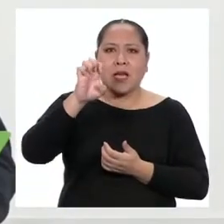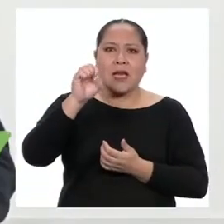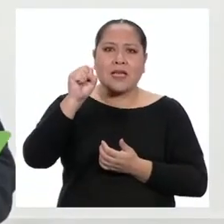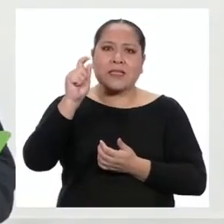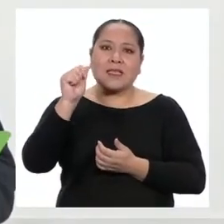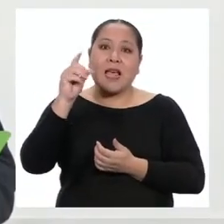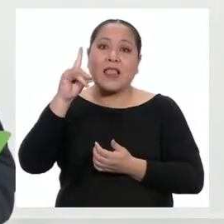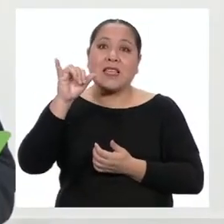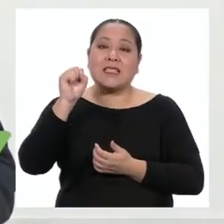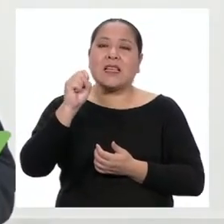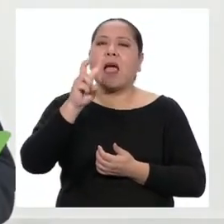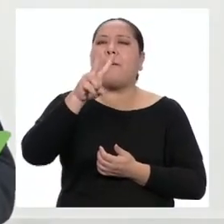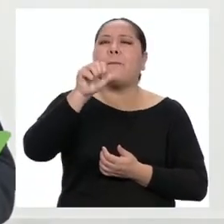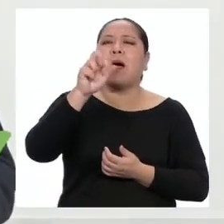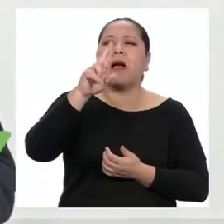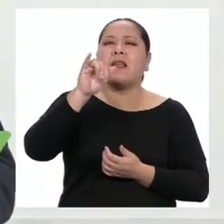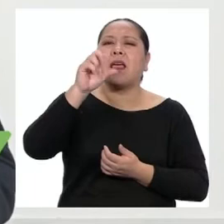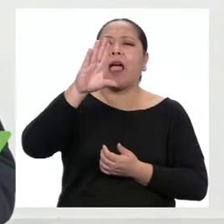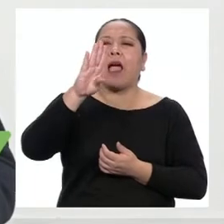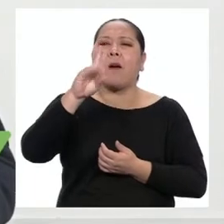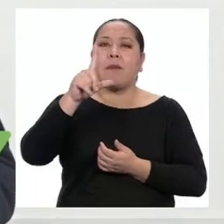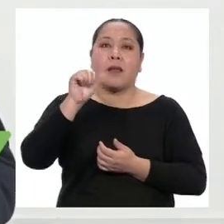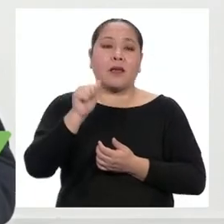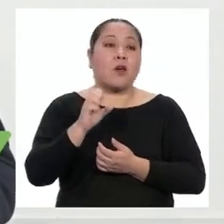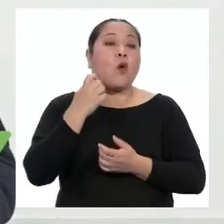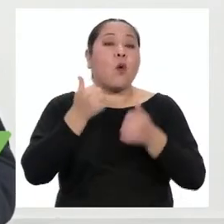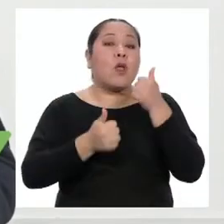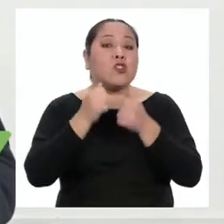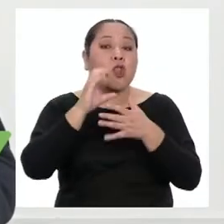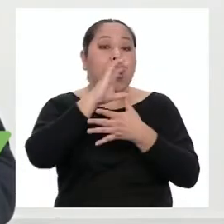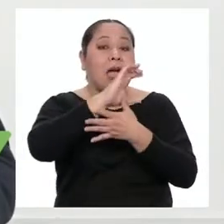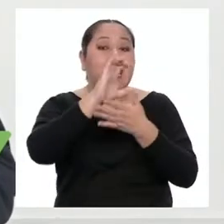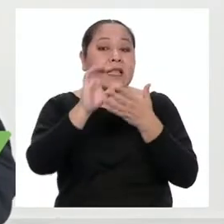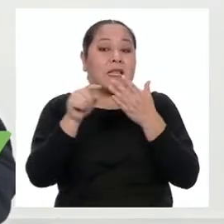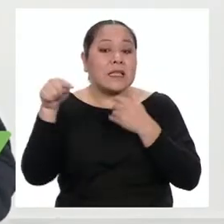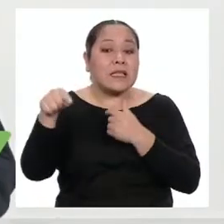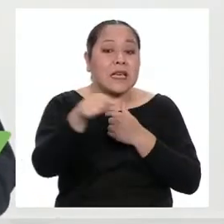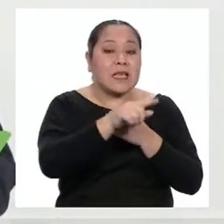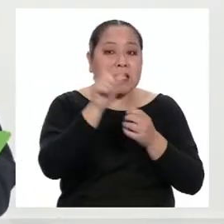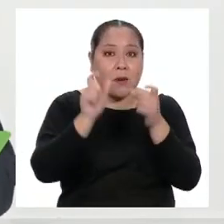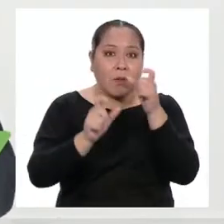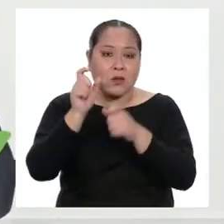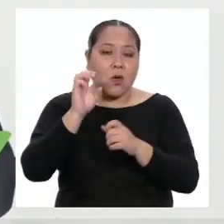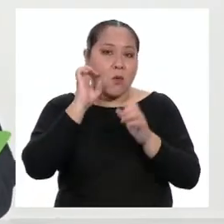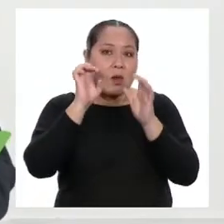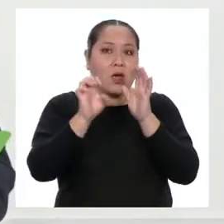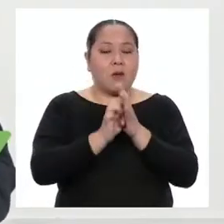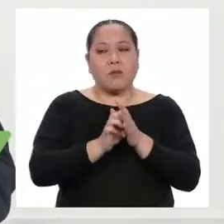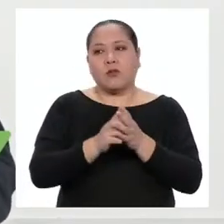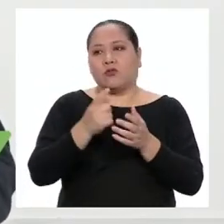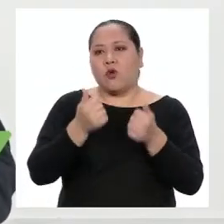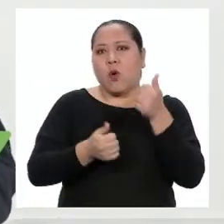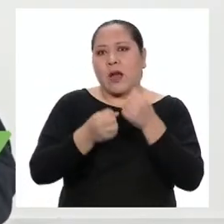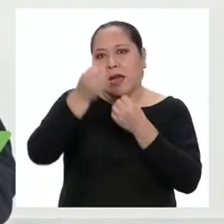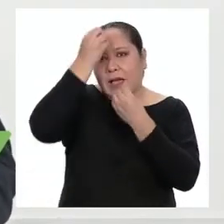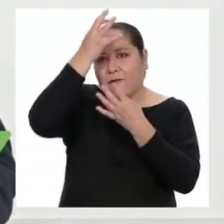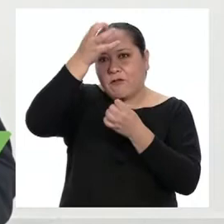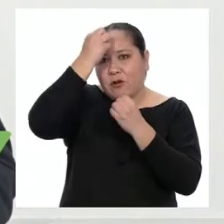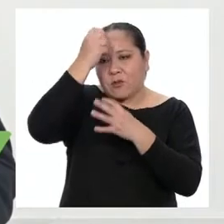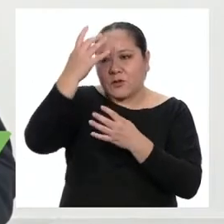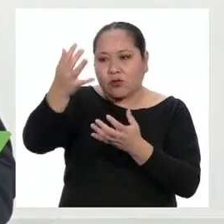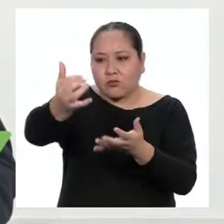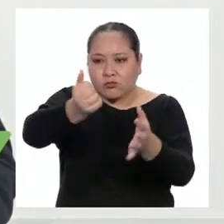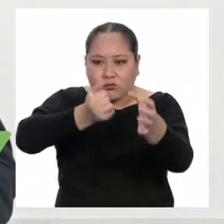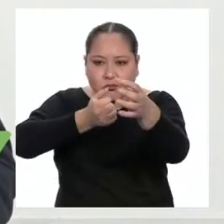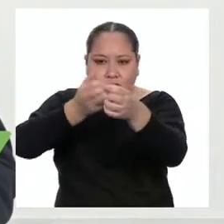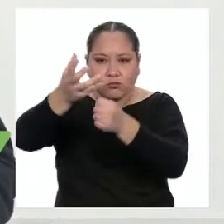variable son las características de los individuos a estudiar o investigar. Se refiere al tipo de información que vamos a